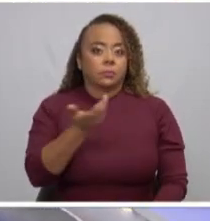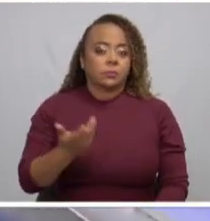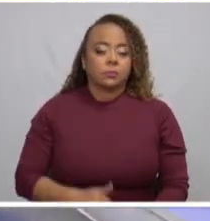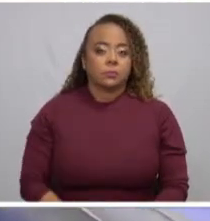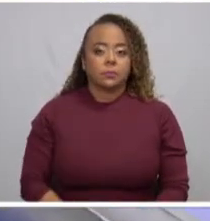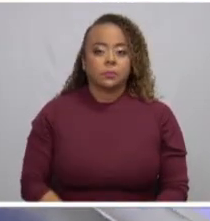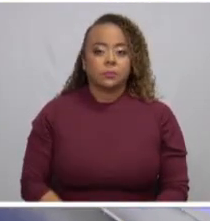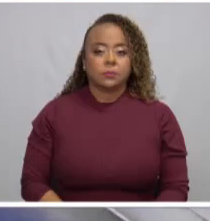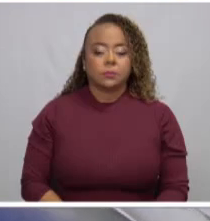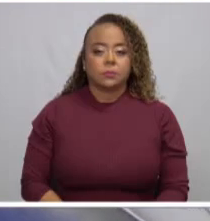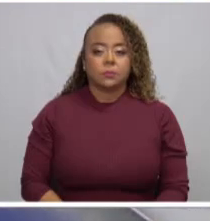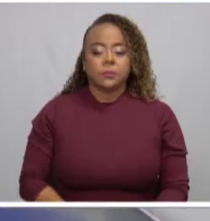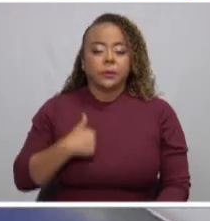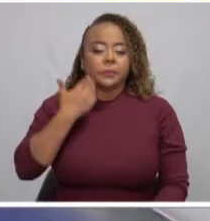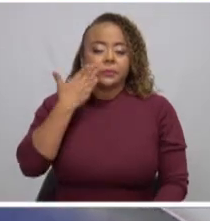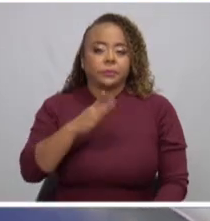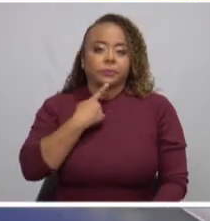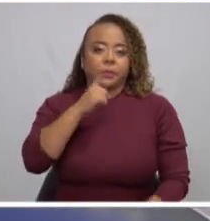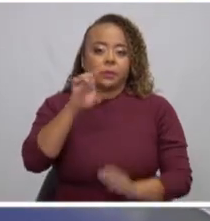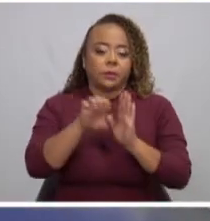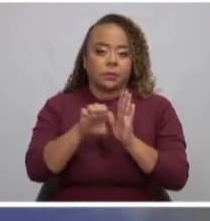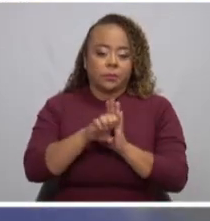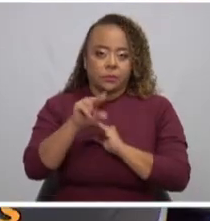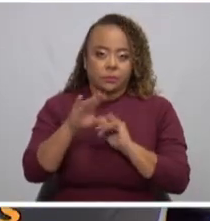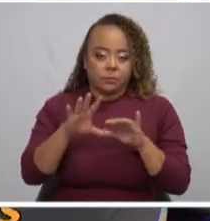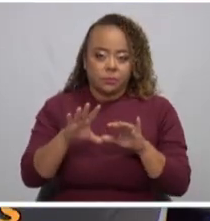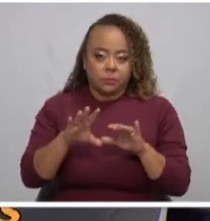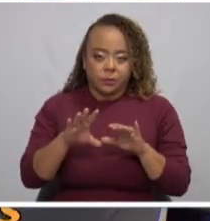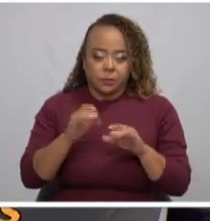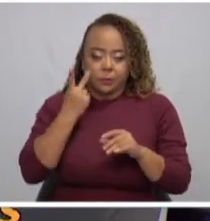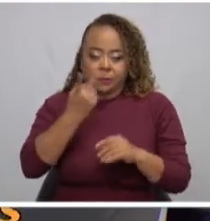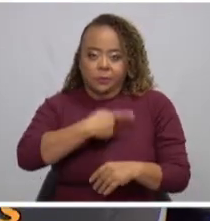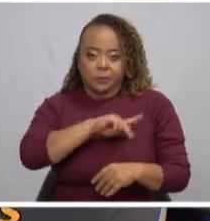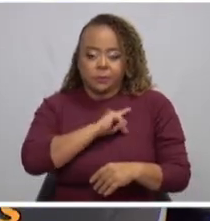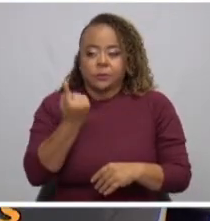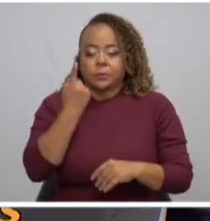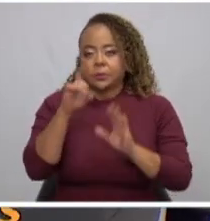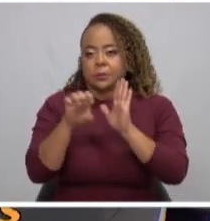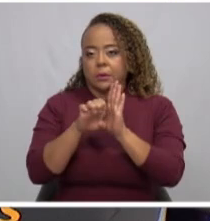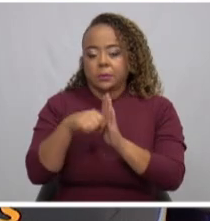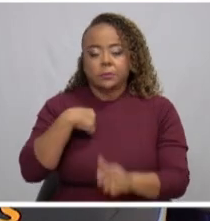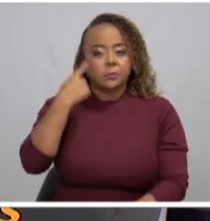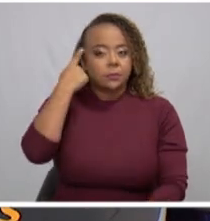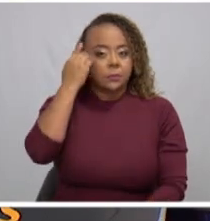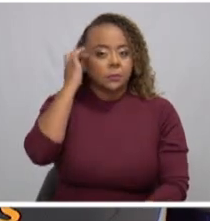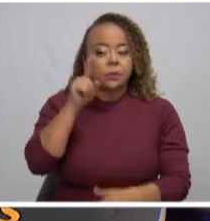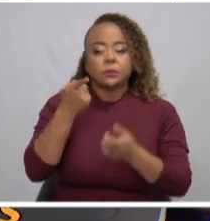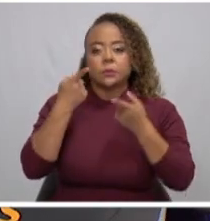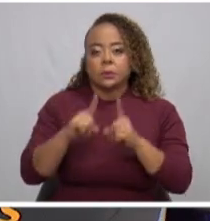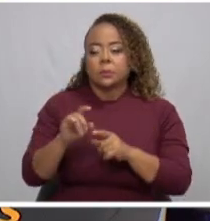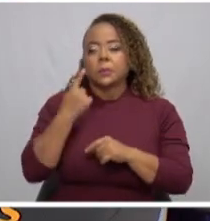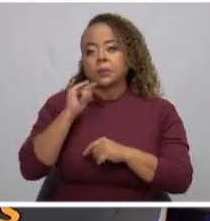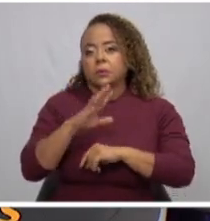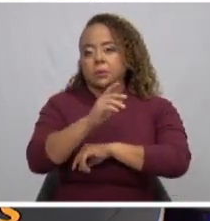di el día de mañana no sé voy a poner un ejemplo y no se lo tomen personal simple y sencillamente un ejemplo que se me viene a la cabeza porque es un caso muy similar al de